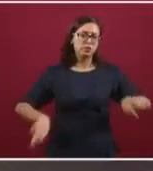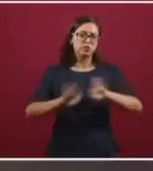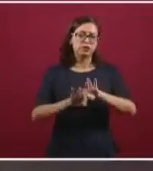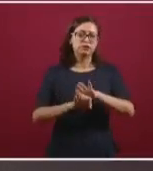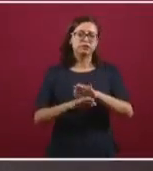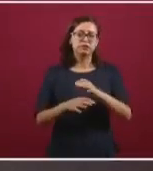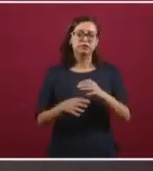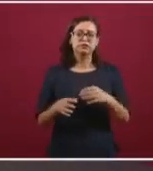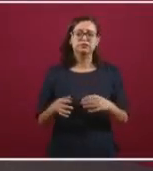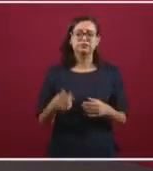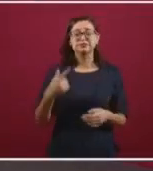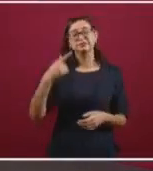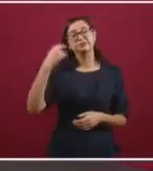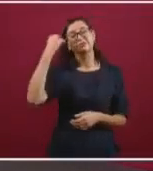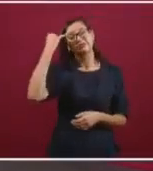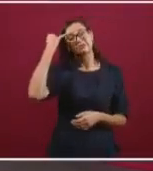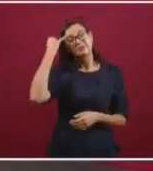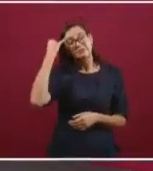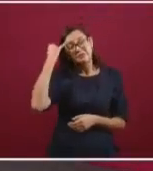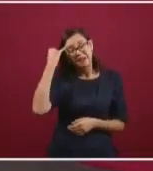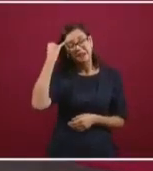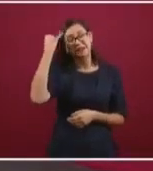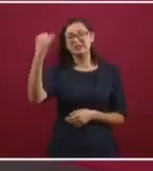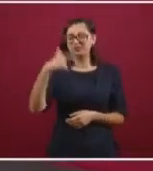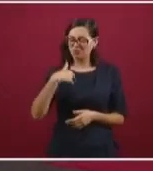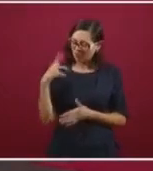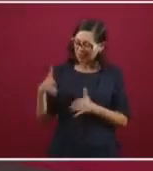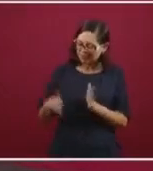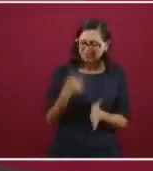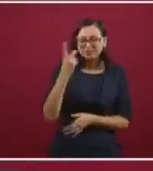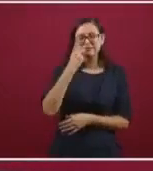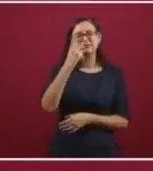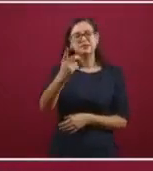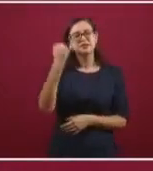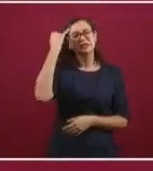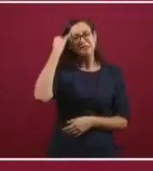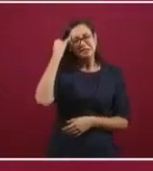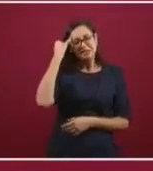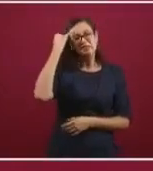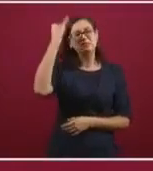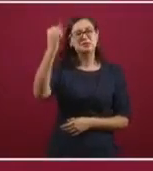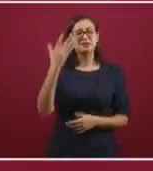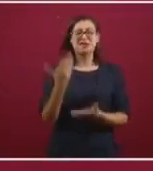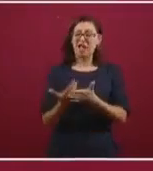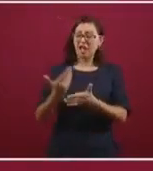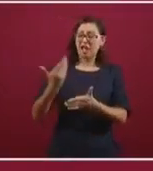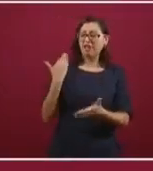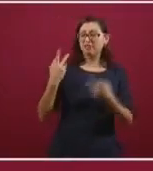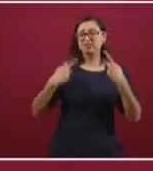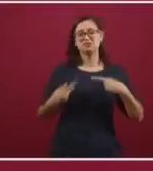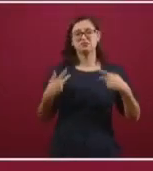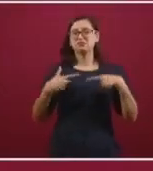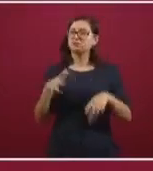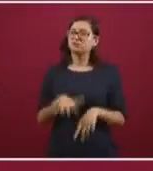yo insisto, imaginen cómo estábamos, cómo estaban los ciudadanos,